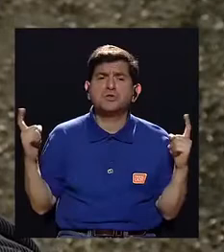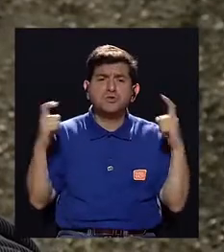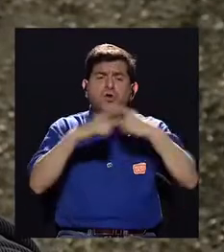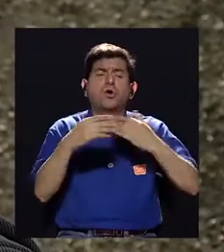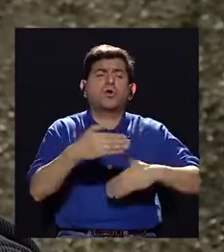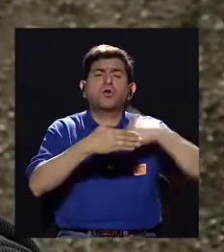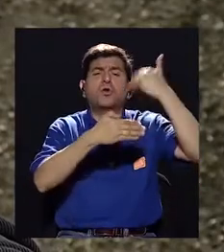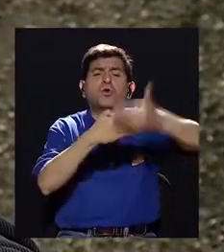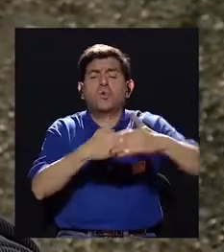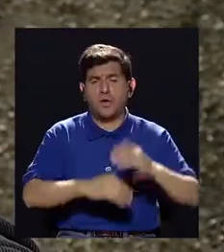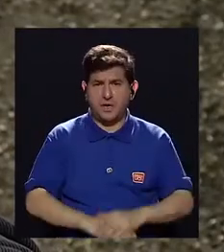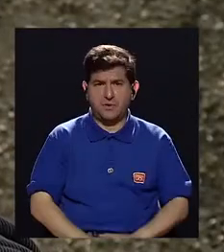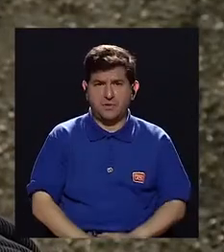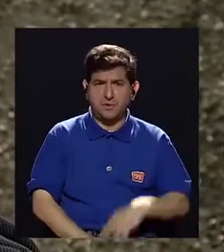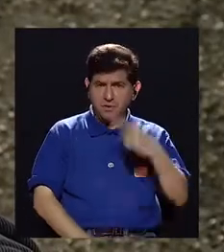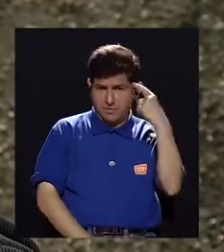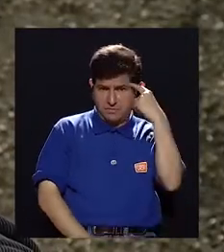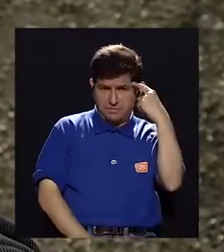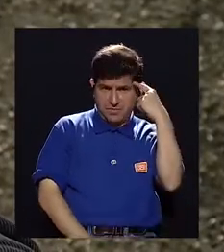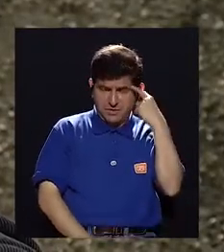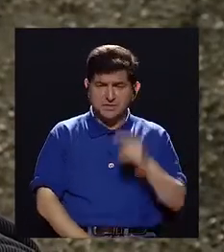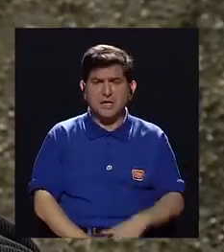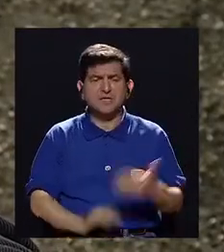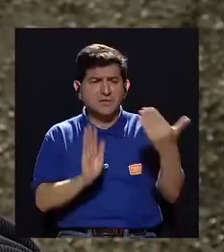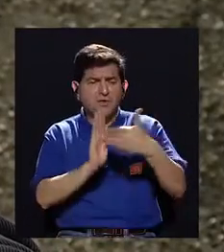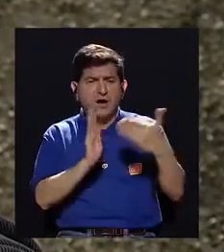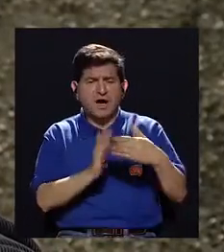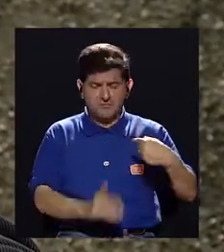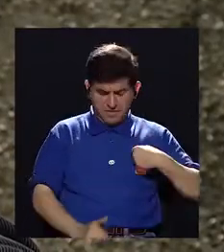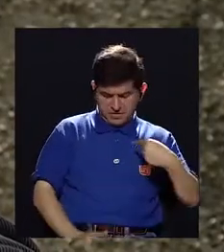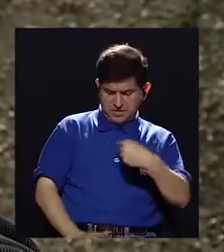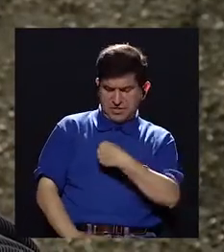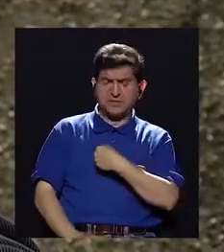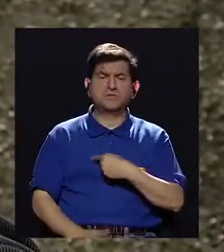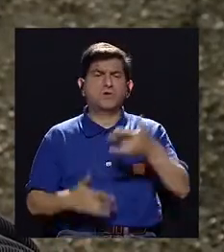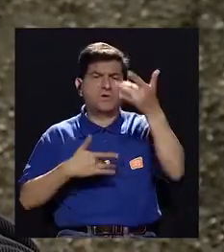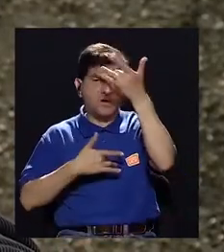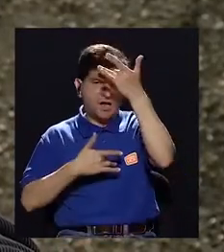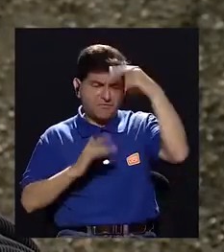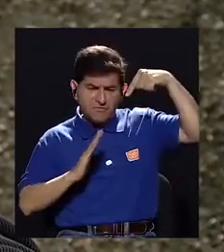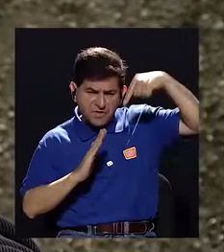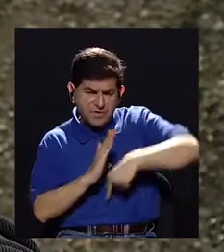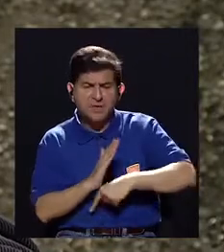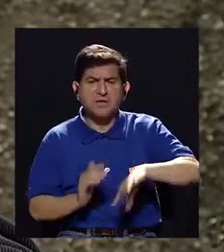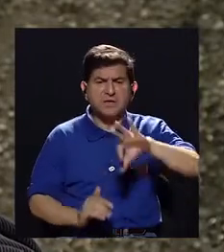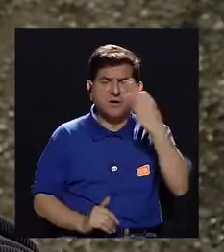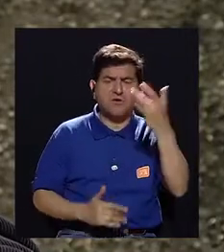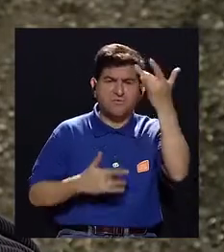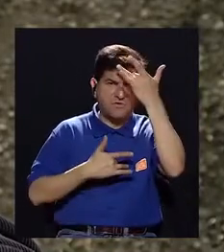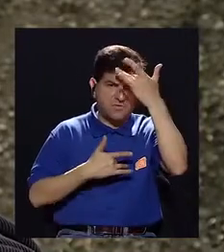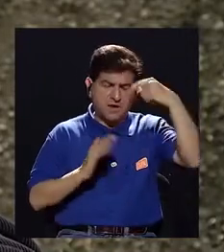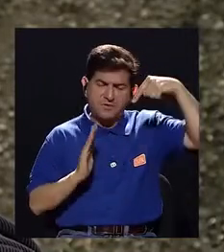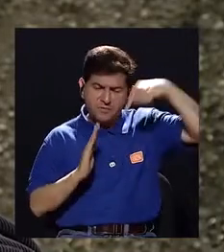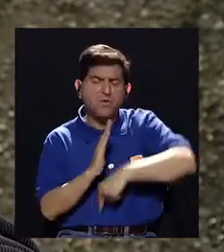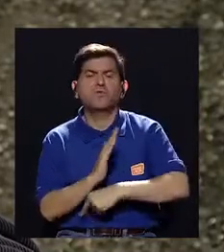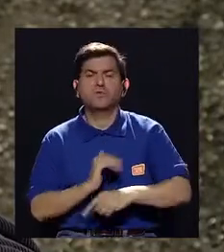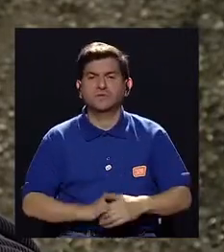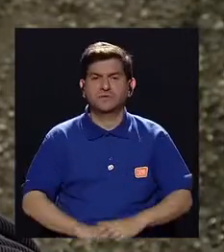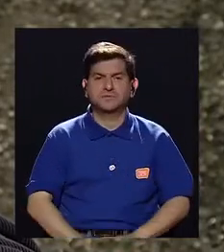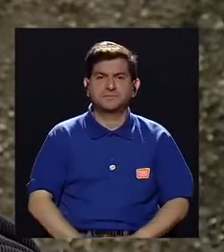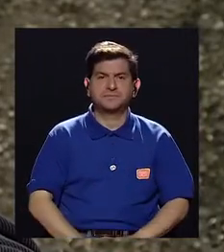las complicaciones posteriores a un daño pulmonar, a una enfermedad más severa o una forma de enfermedad más